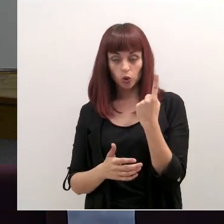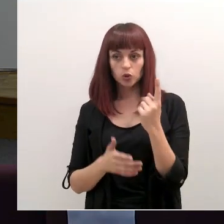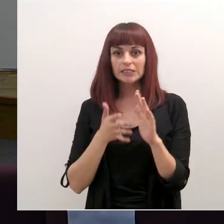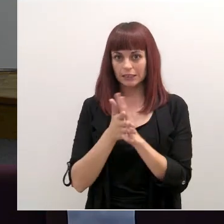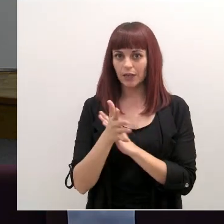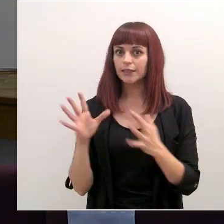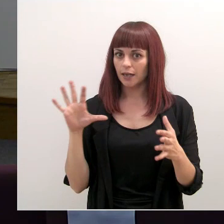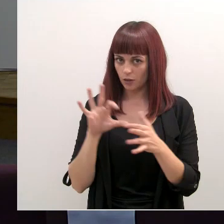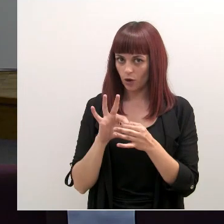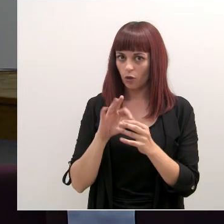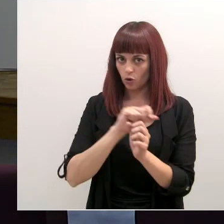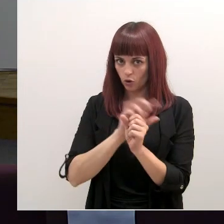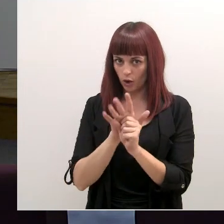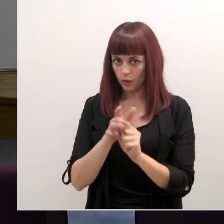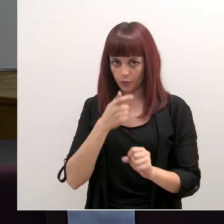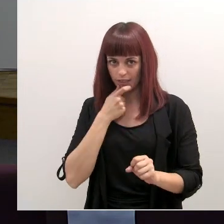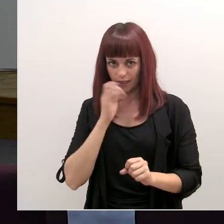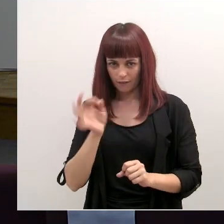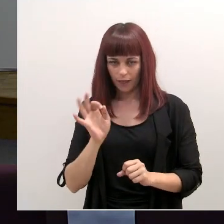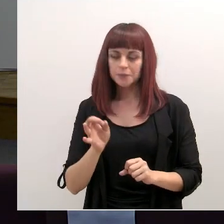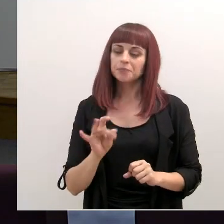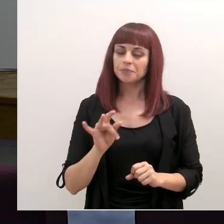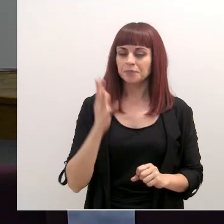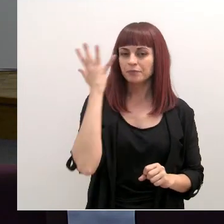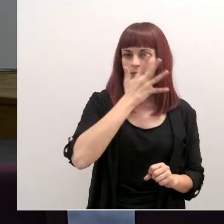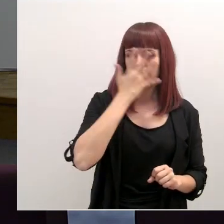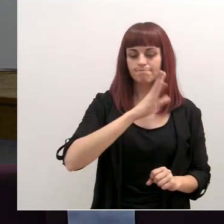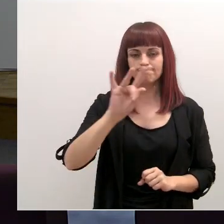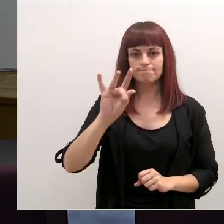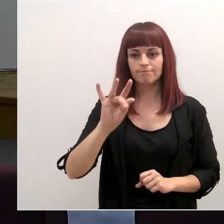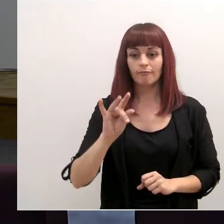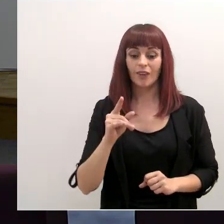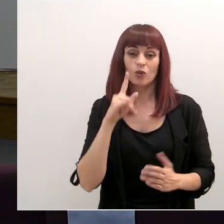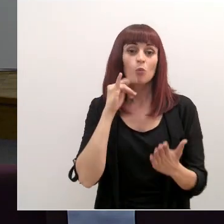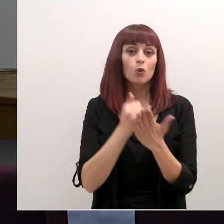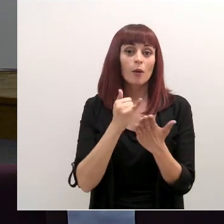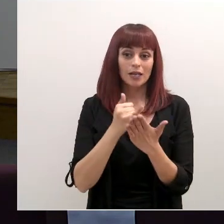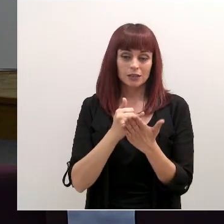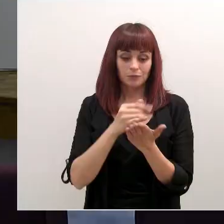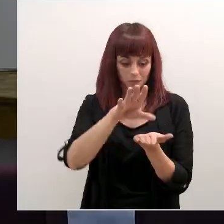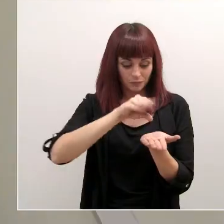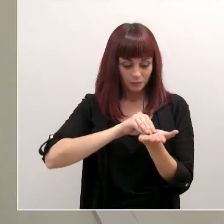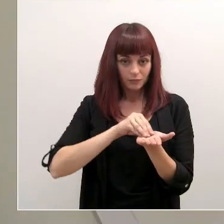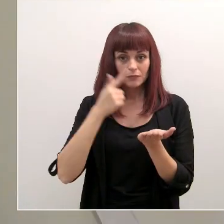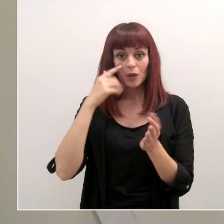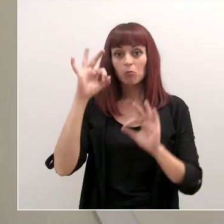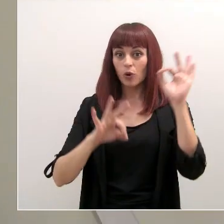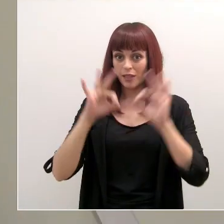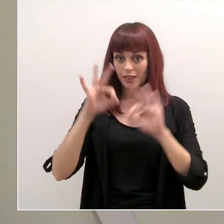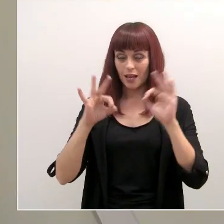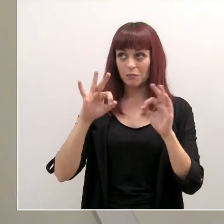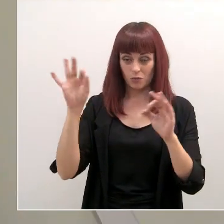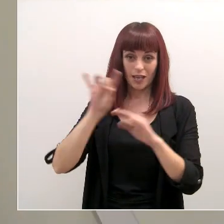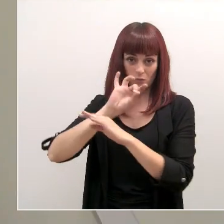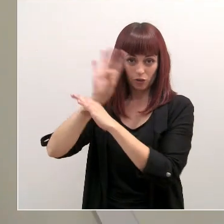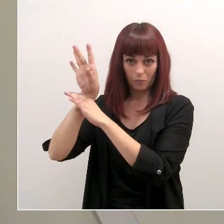están relacionados con esta variante ahora mismo. Sí. Sospechamos efectivamente que aunque las muestras que se han recibido sobre el porcentaje de las que se han